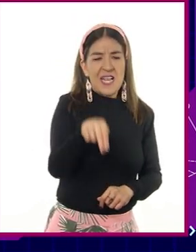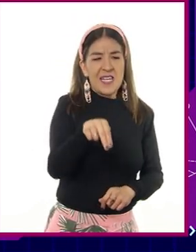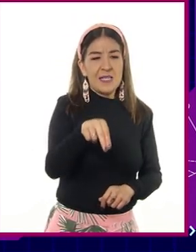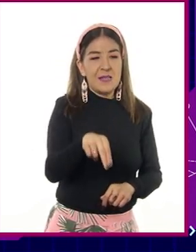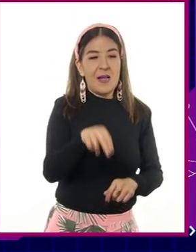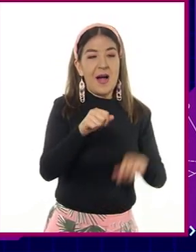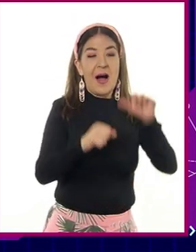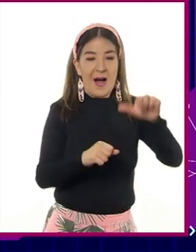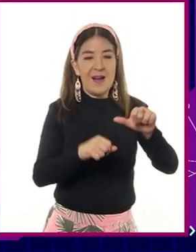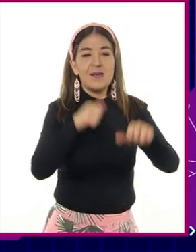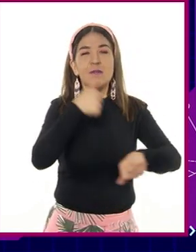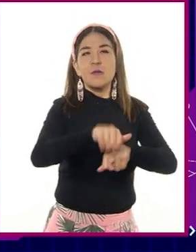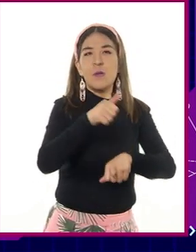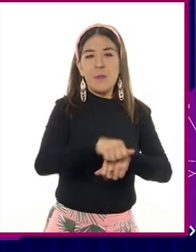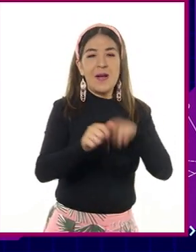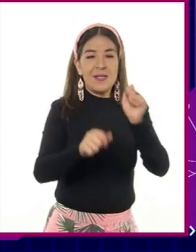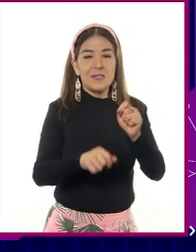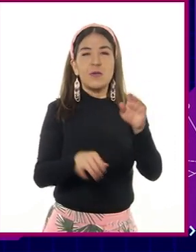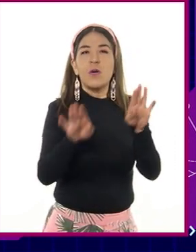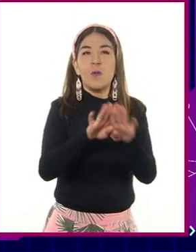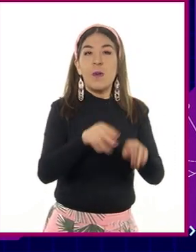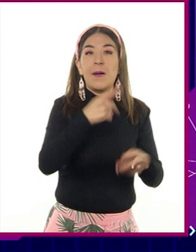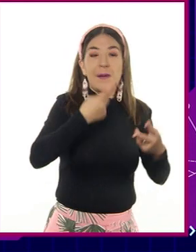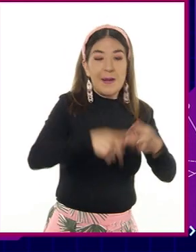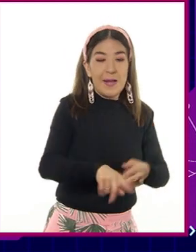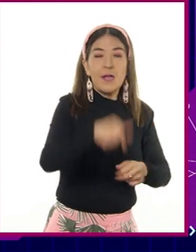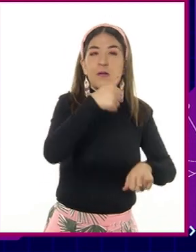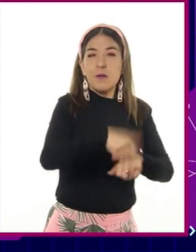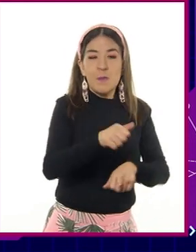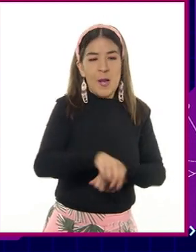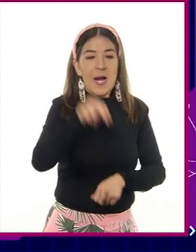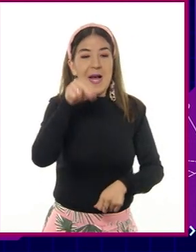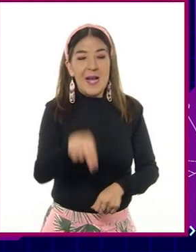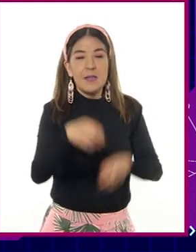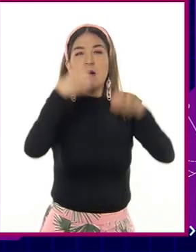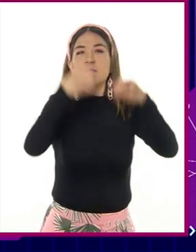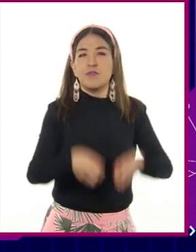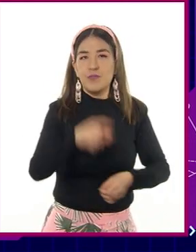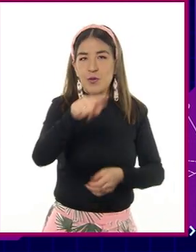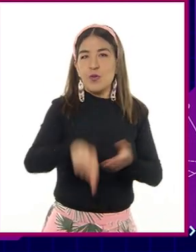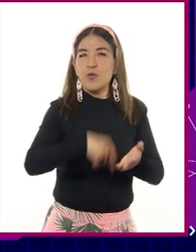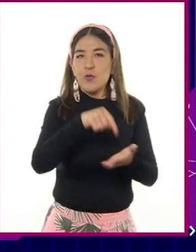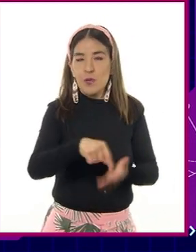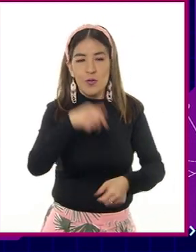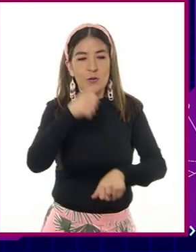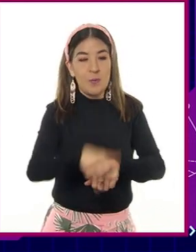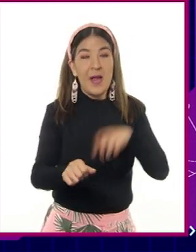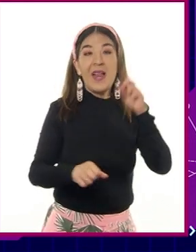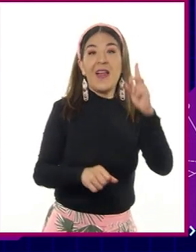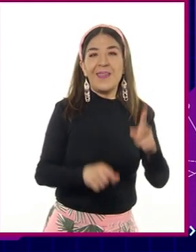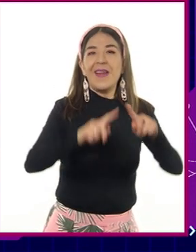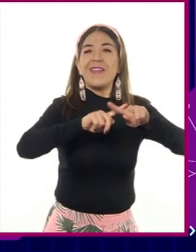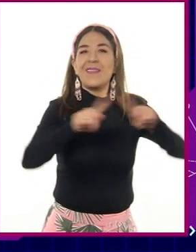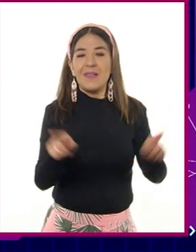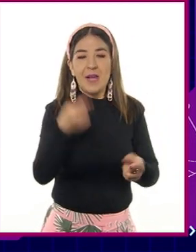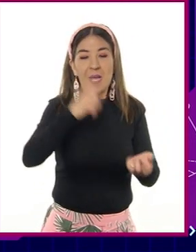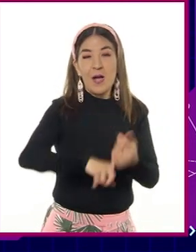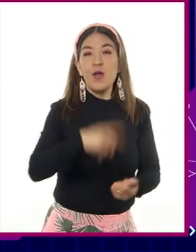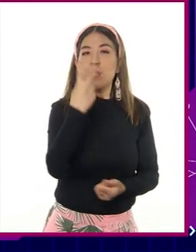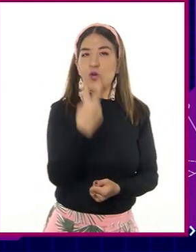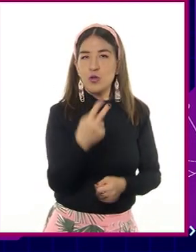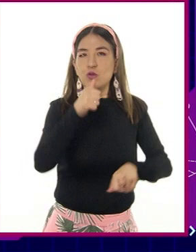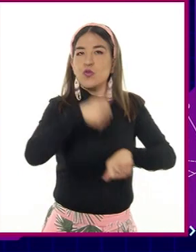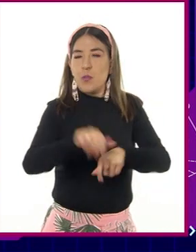de la sucesión. N representa el número de la posición del término. D es la diferencia entre dos